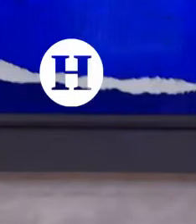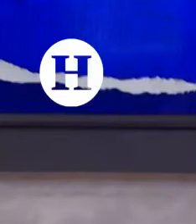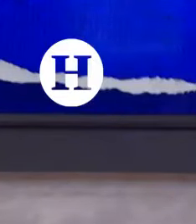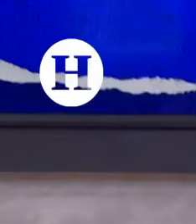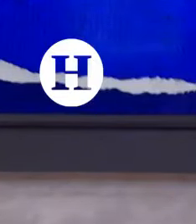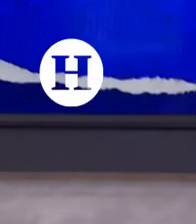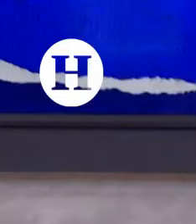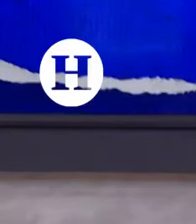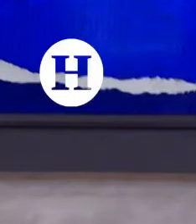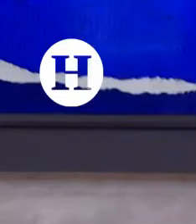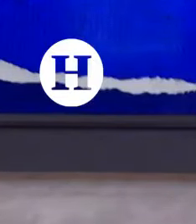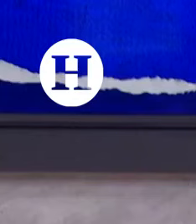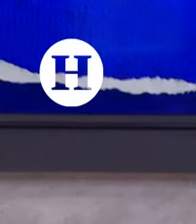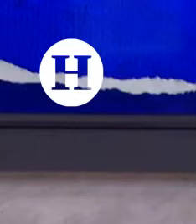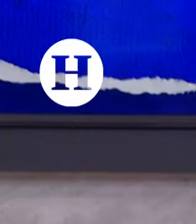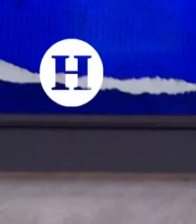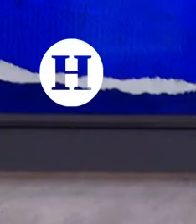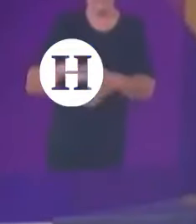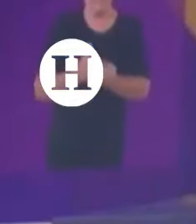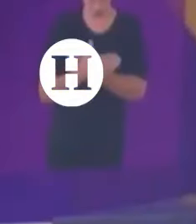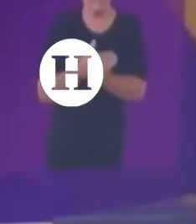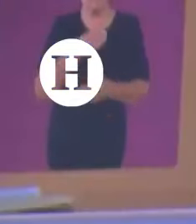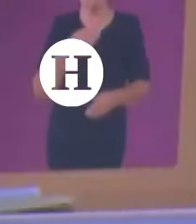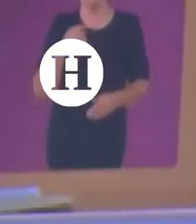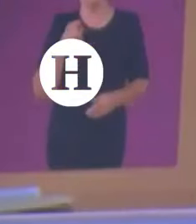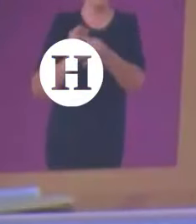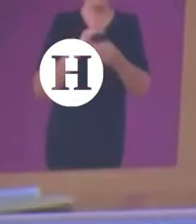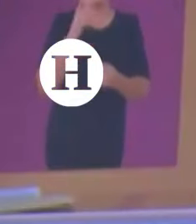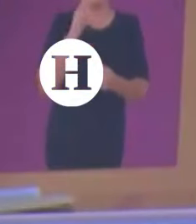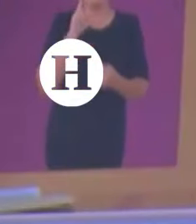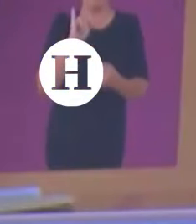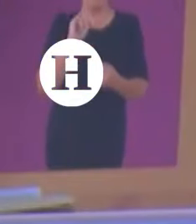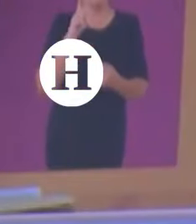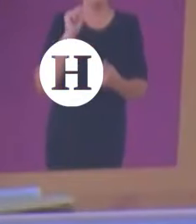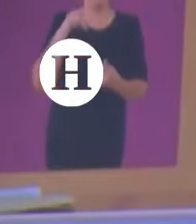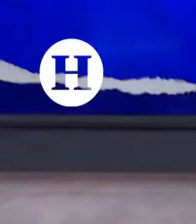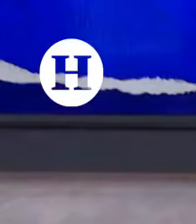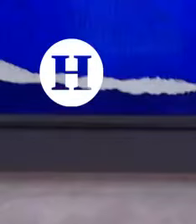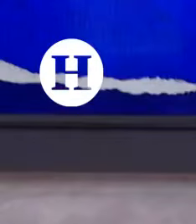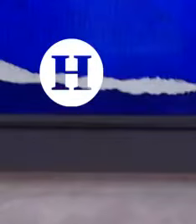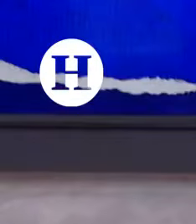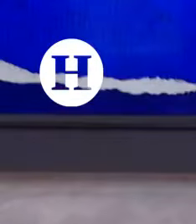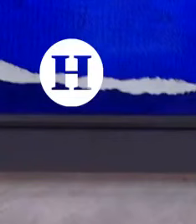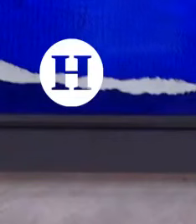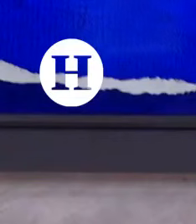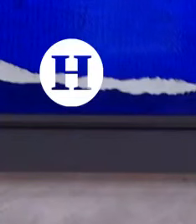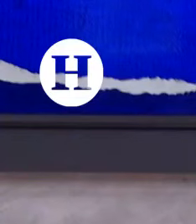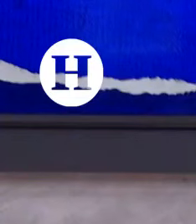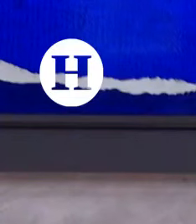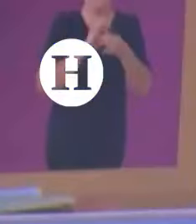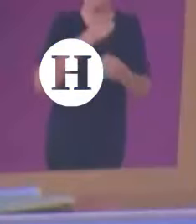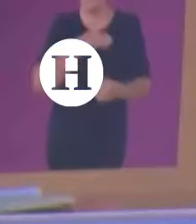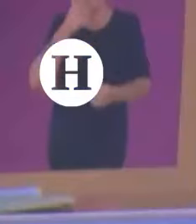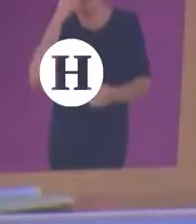pero bu no sé cuándo fue el debate el día no AC no me acuerdo de eso bueno hace 30 años que fue eso pero est yo estab